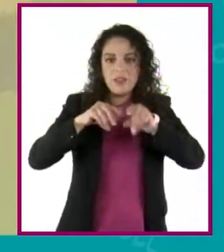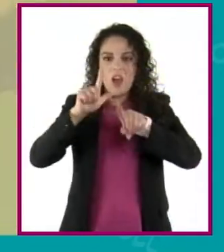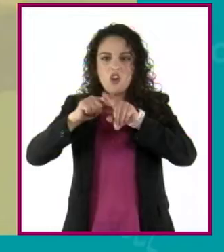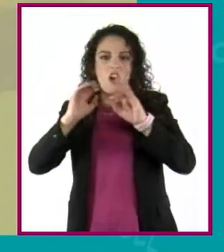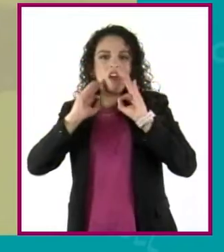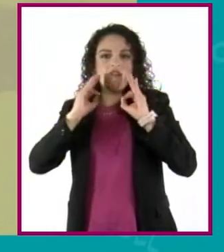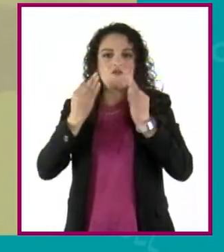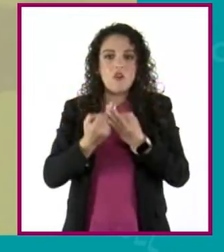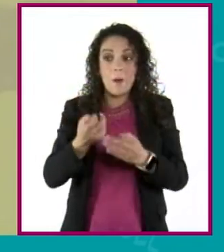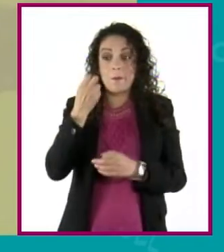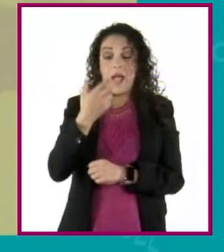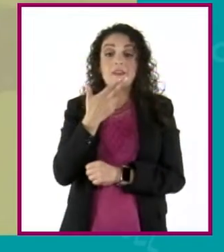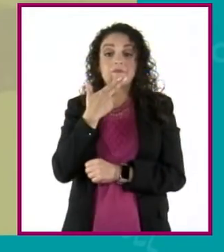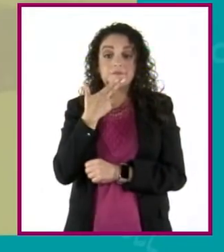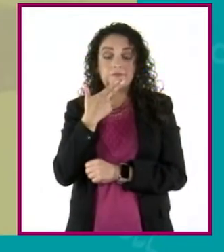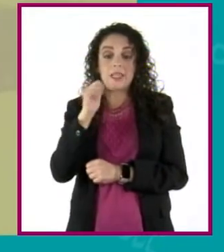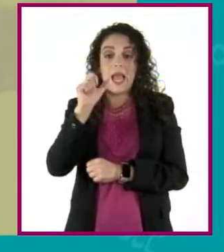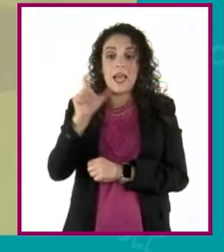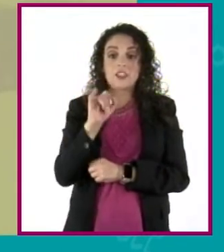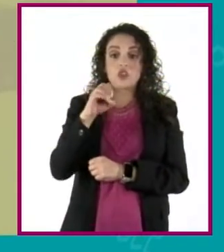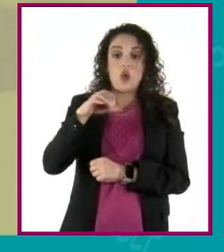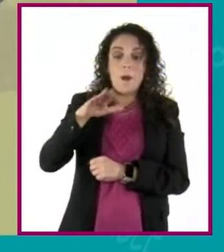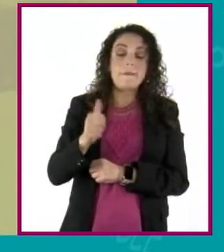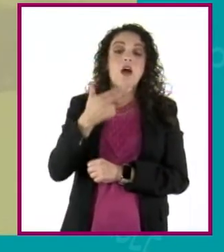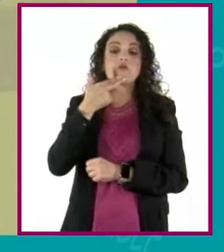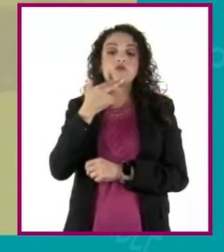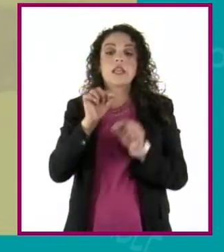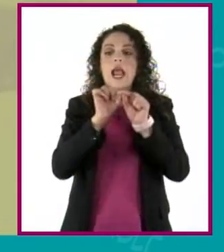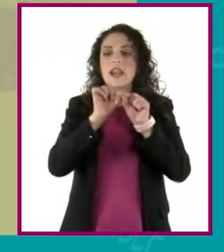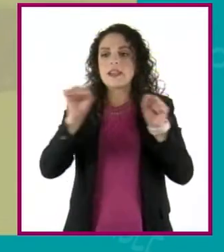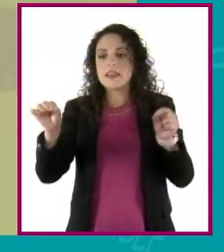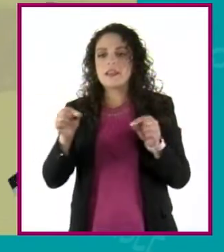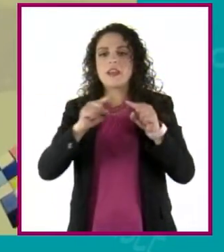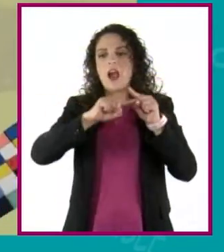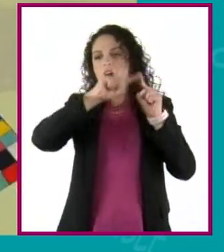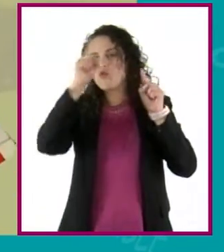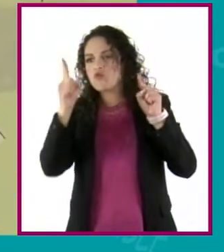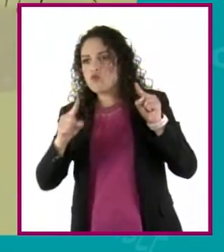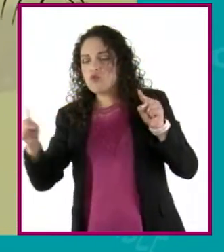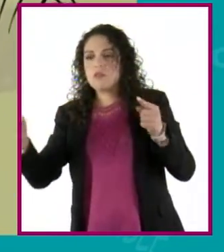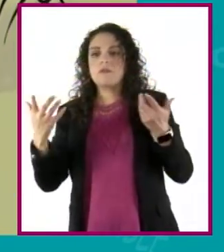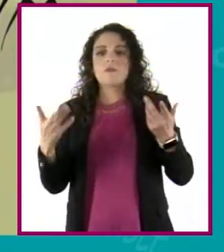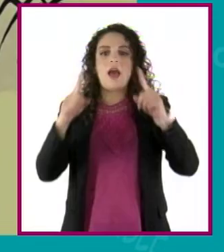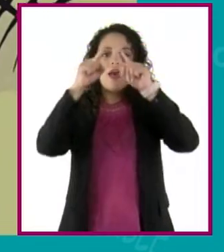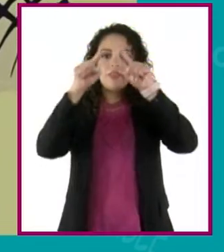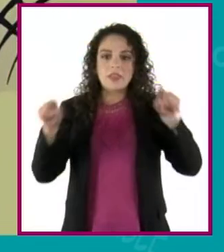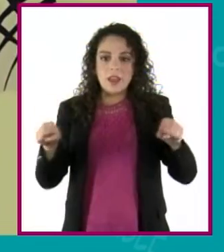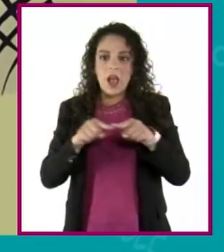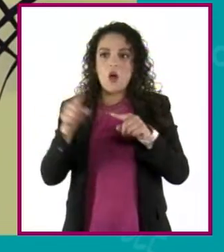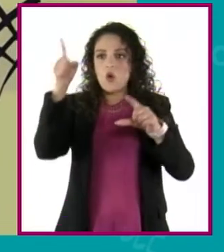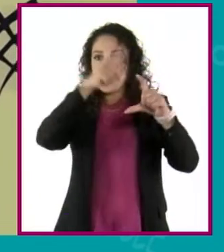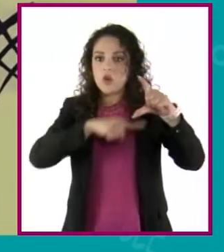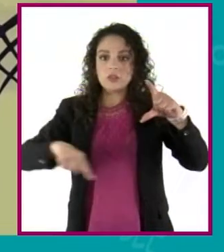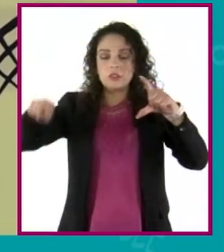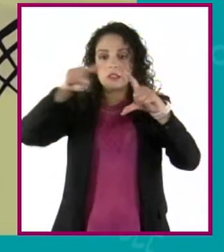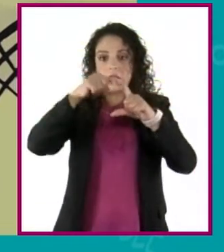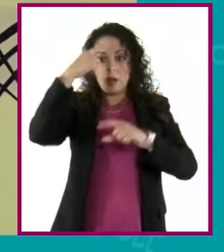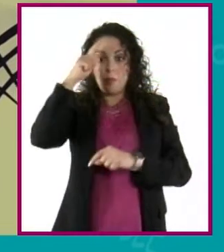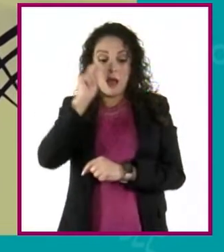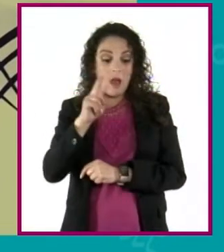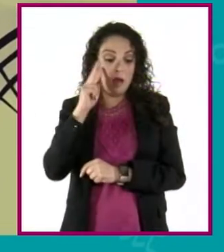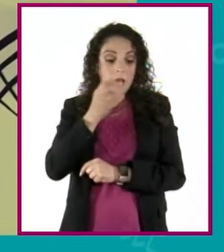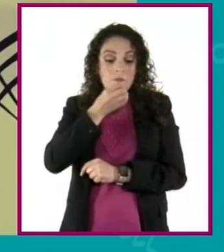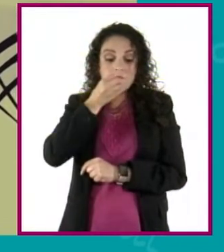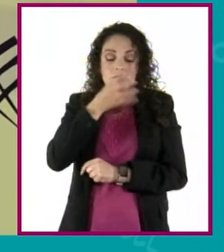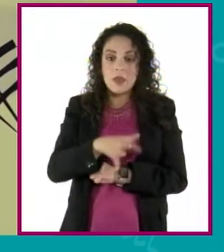sus axiomas, y utilizaba líneas, curvas, triángulos y círculos como bloques constructores para crear resultados tan bellos como